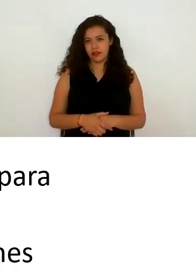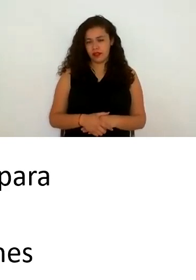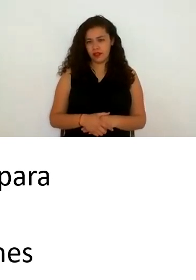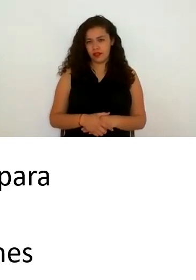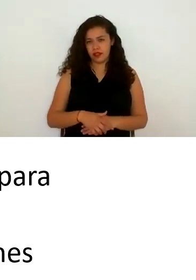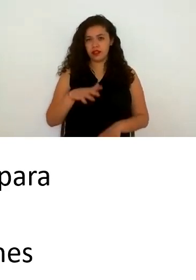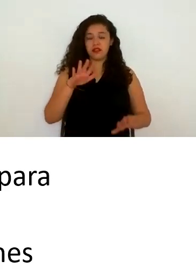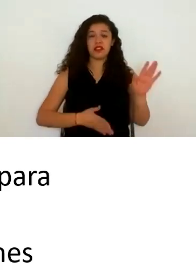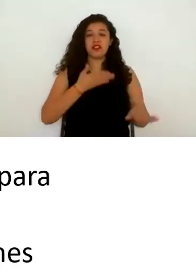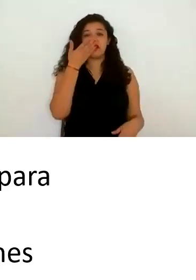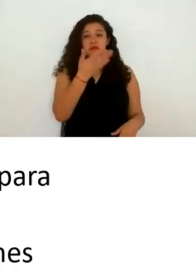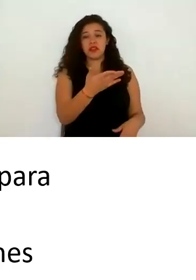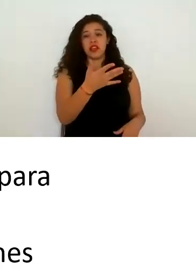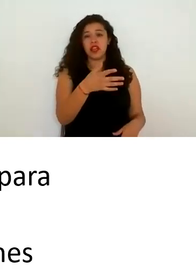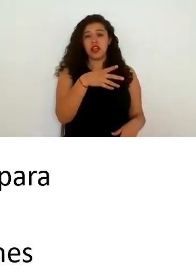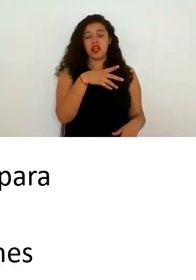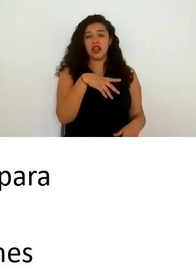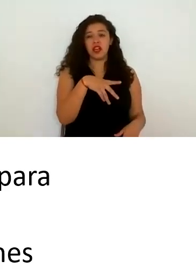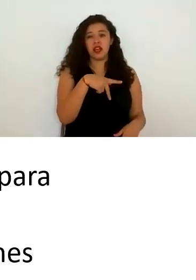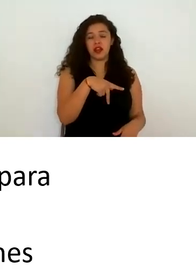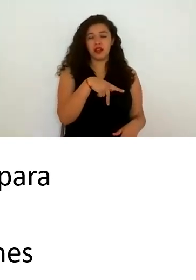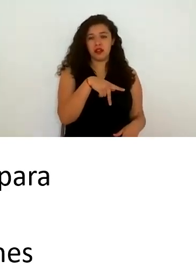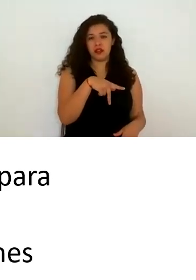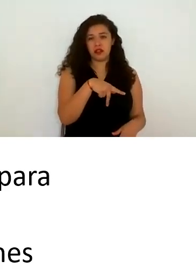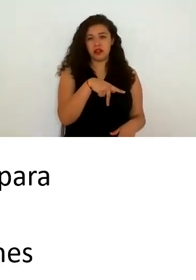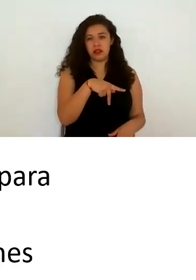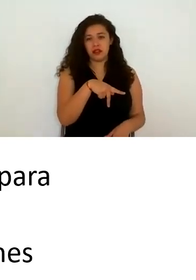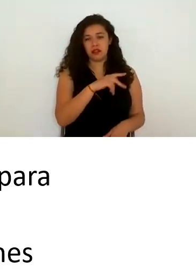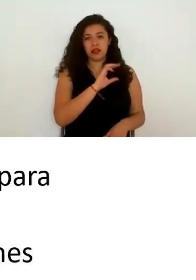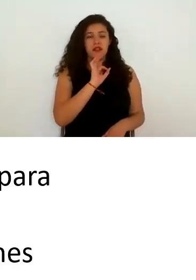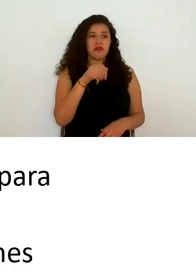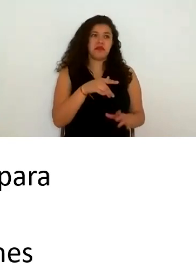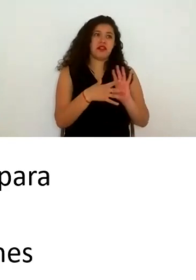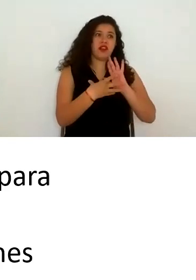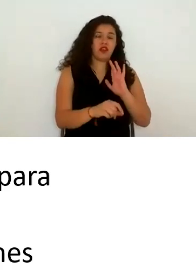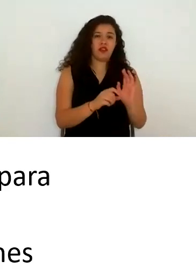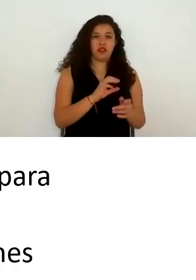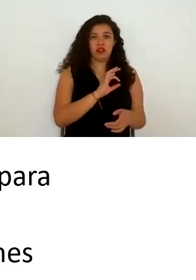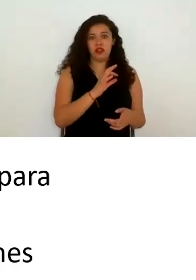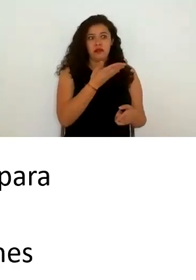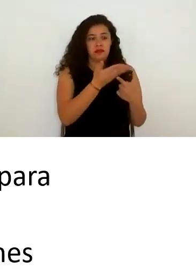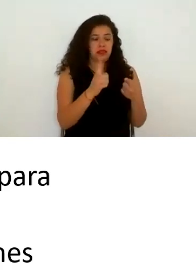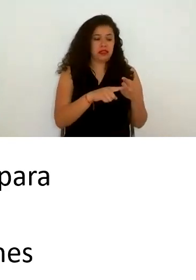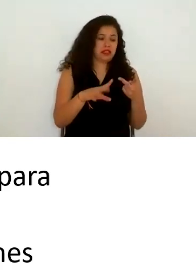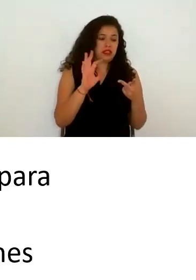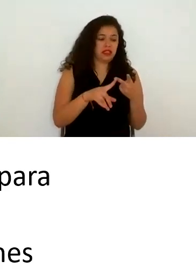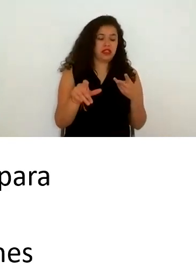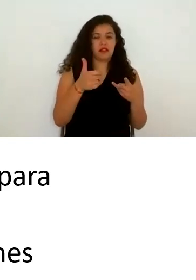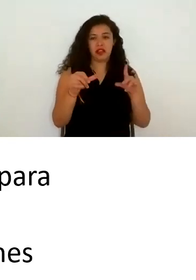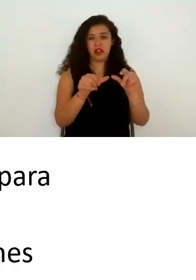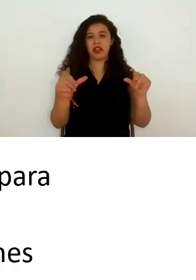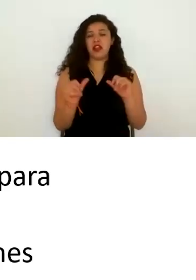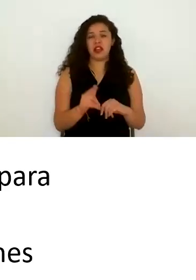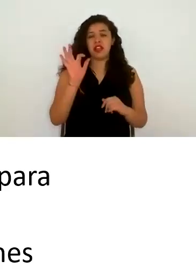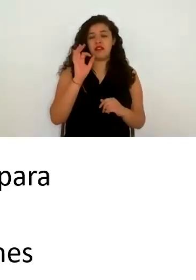solicitamos así por cuestiones de por si no lo encuentro, por si me piden otra copia, por si el área de finanzas me